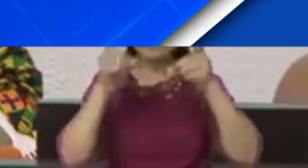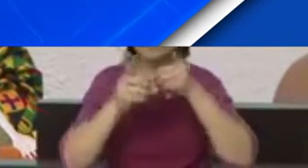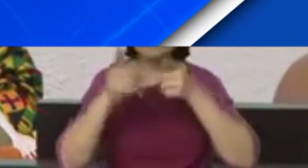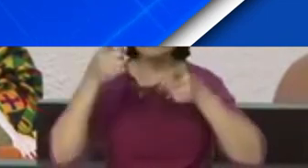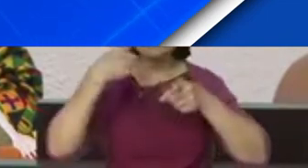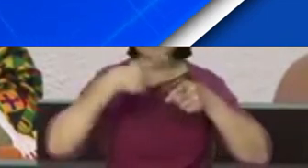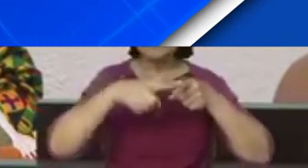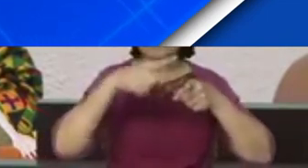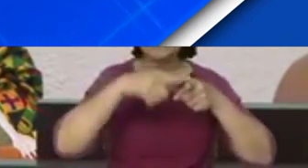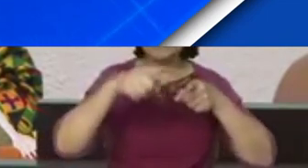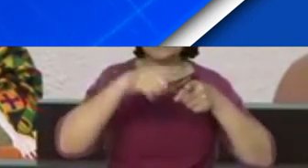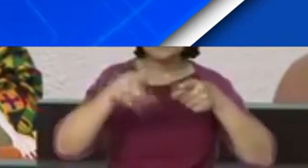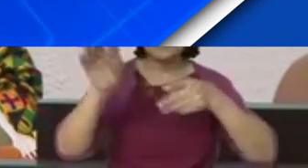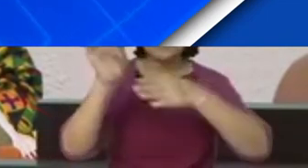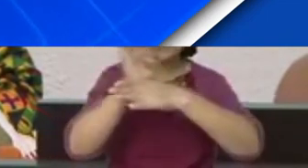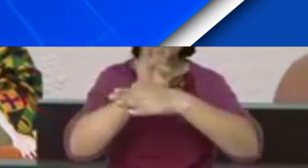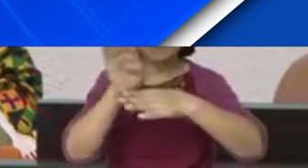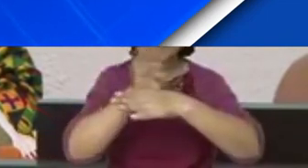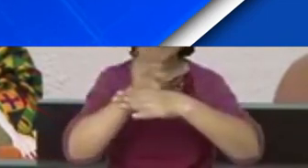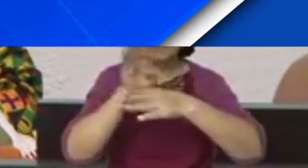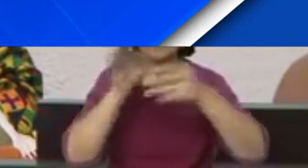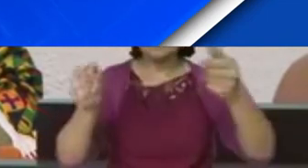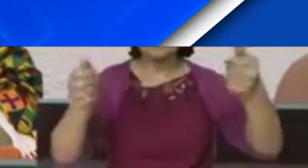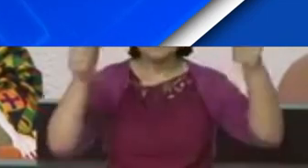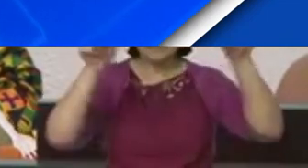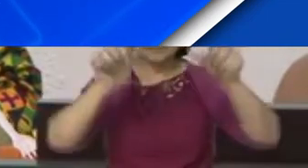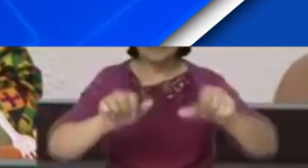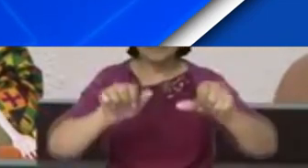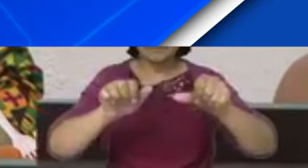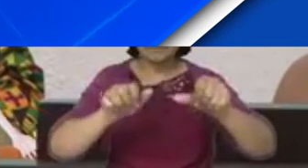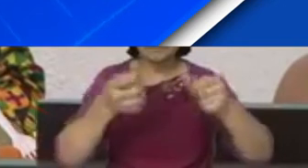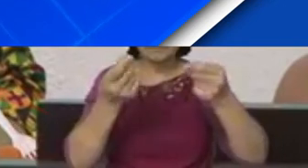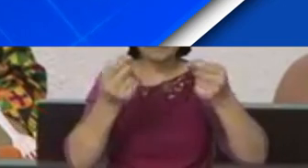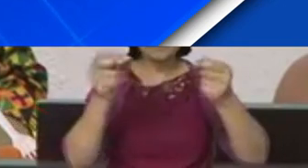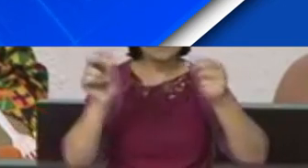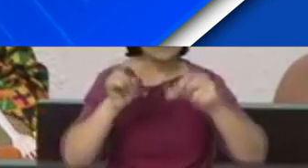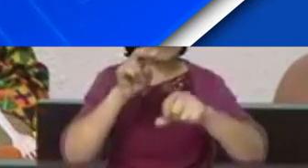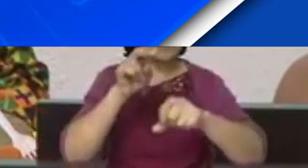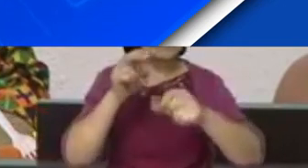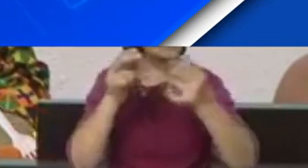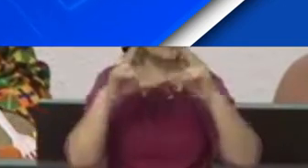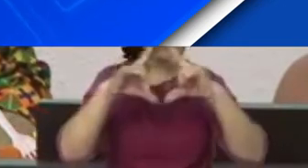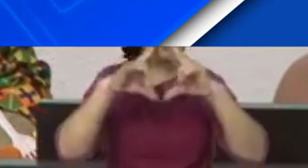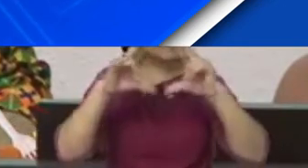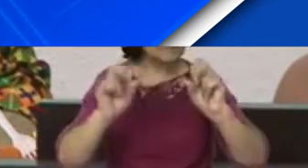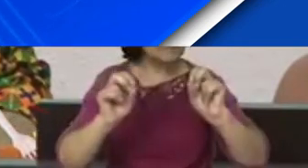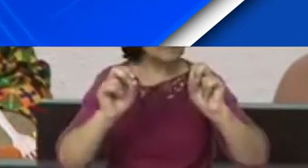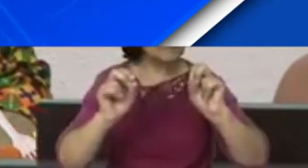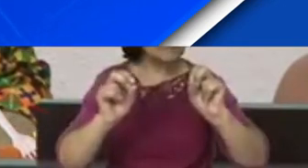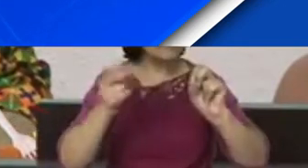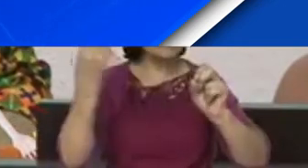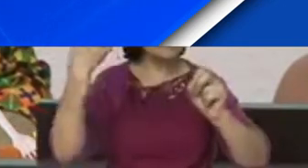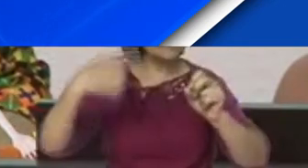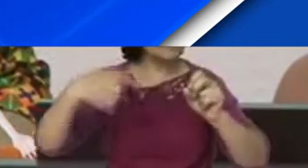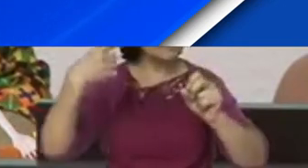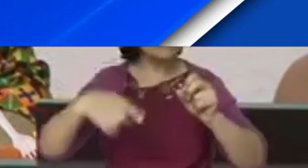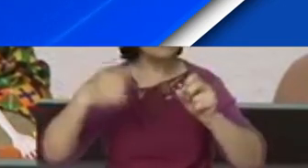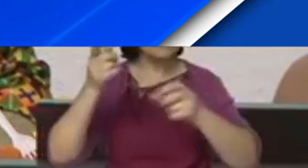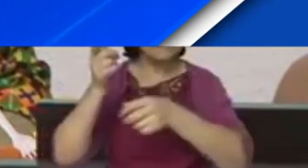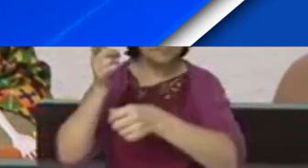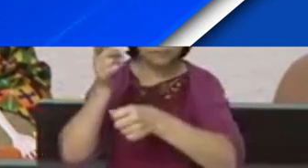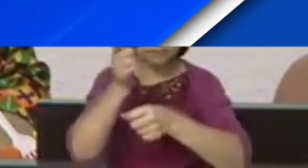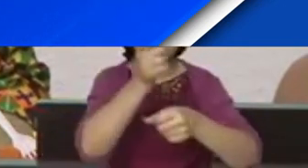por la Tesorería General de la República un derecho de filmación fijado por la